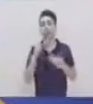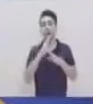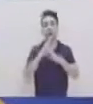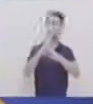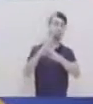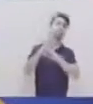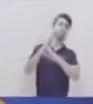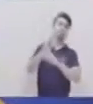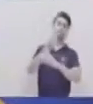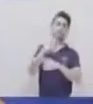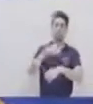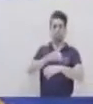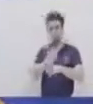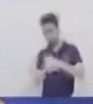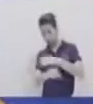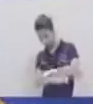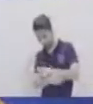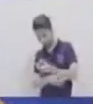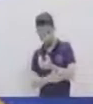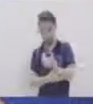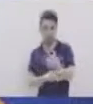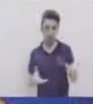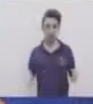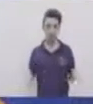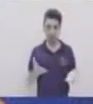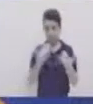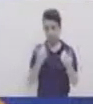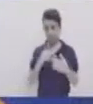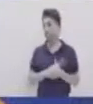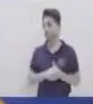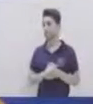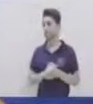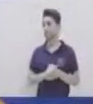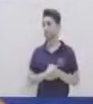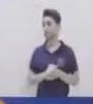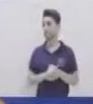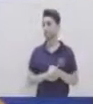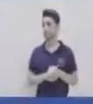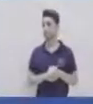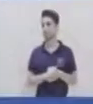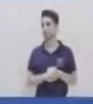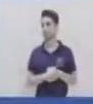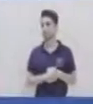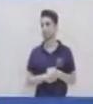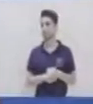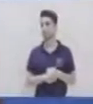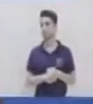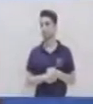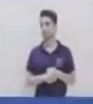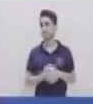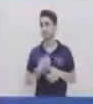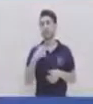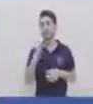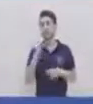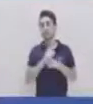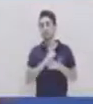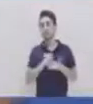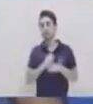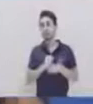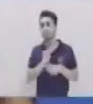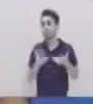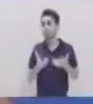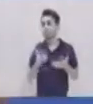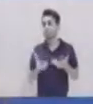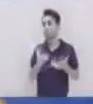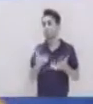para evitar que nosotros nos lesionemos en la parte principal de clase. Ven, acompáñanos. Hacemos nuestro pequeño